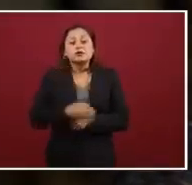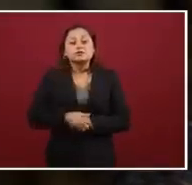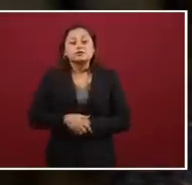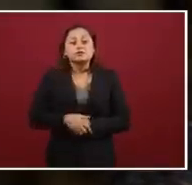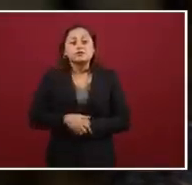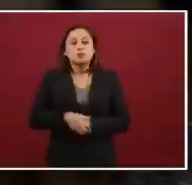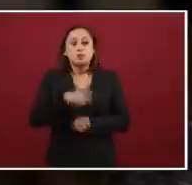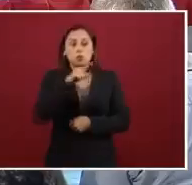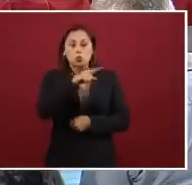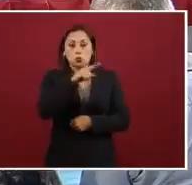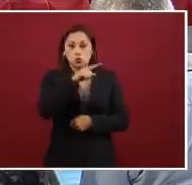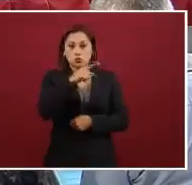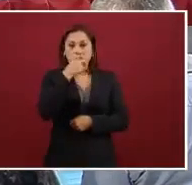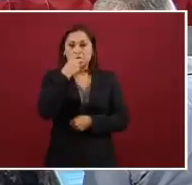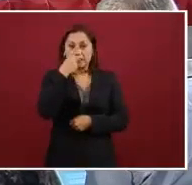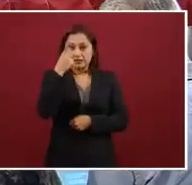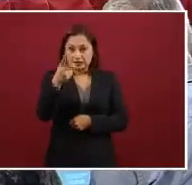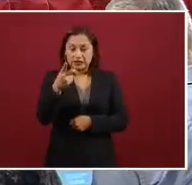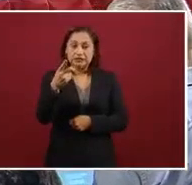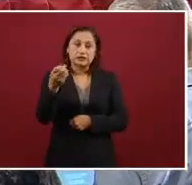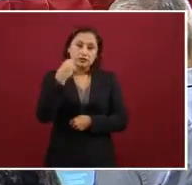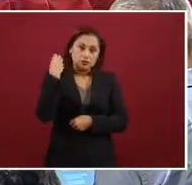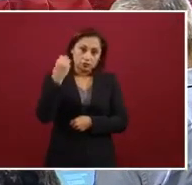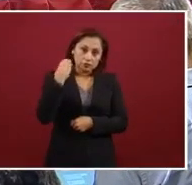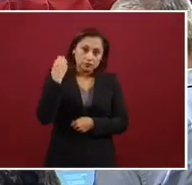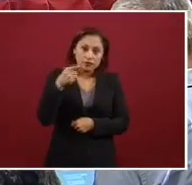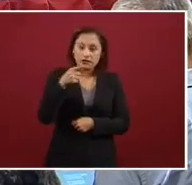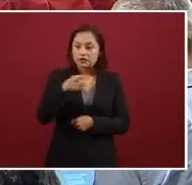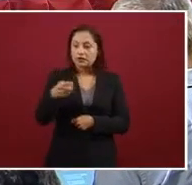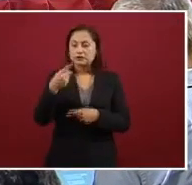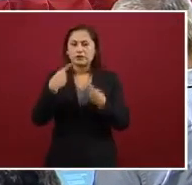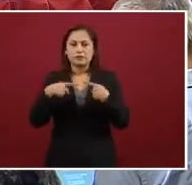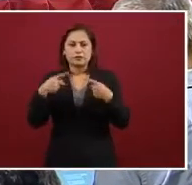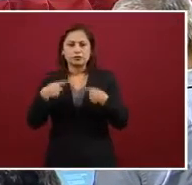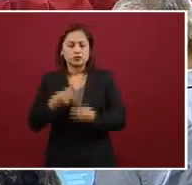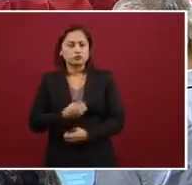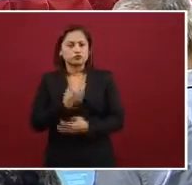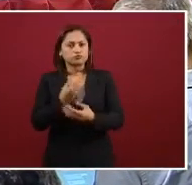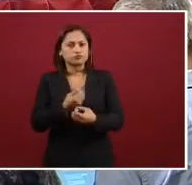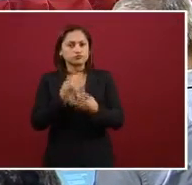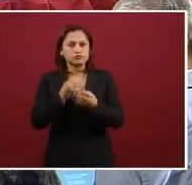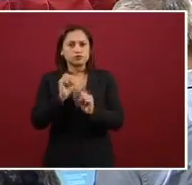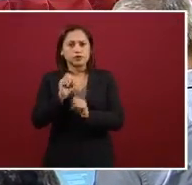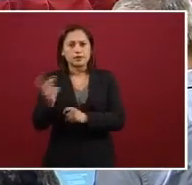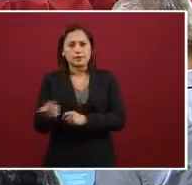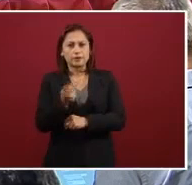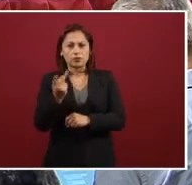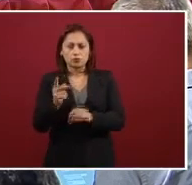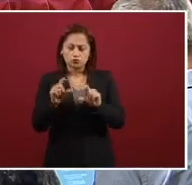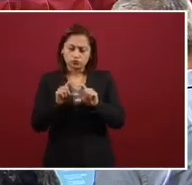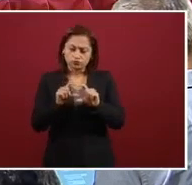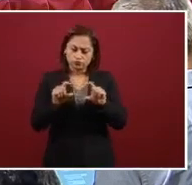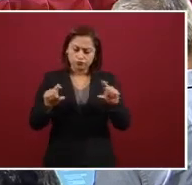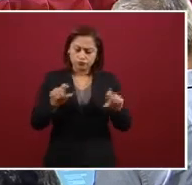lo que los secretarios y los directores dicen y con todas las preguntas de los